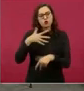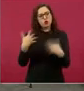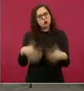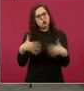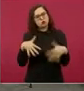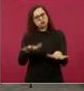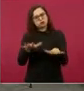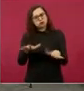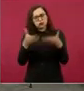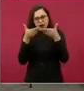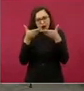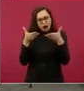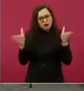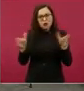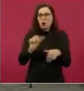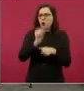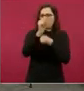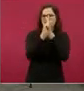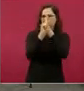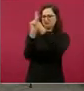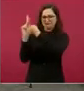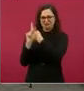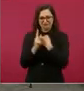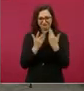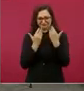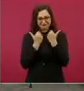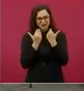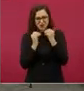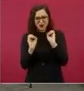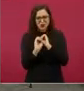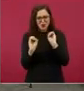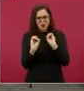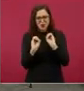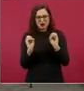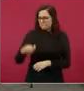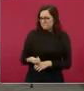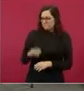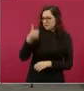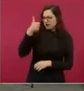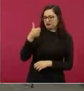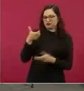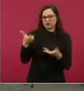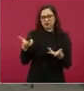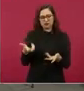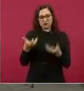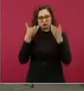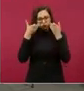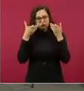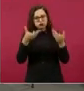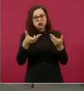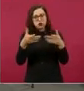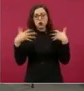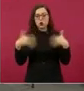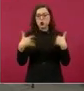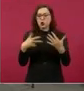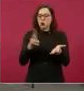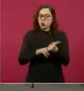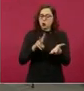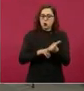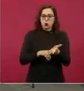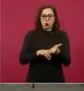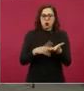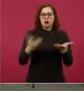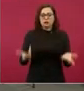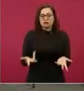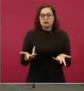en muchas partes del mundo. Es un ejercicio inédito que él valora mucho. Y conociendo